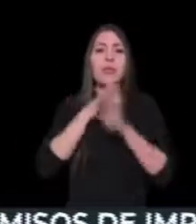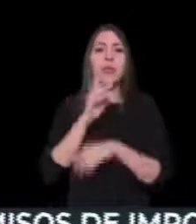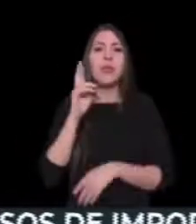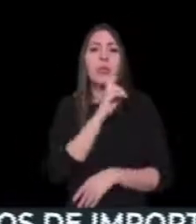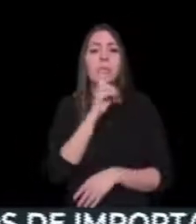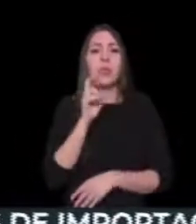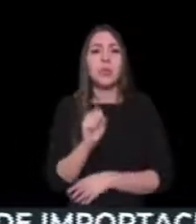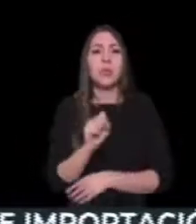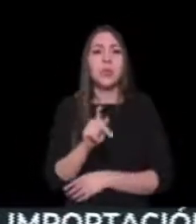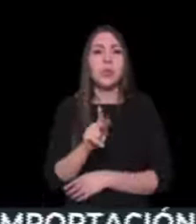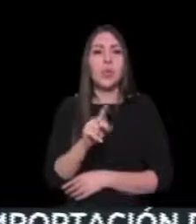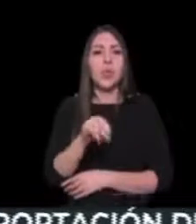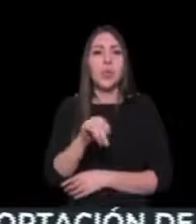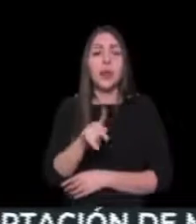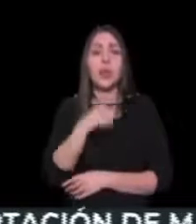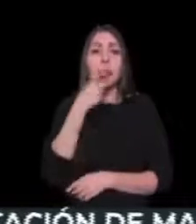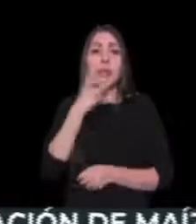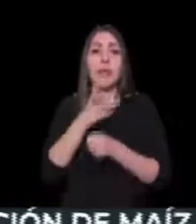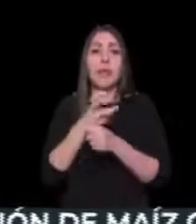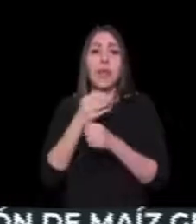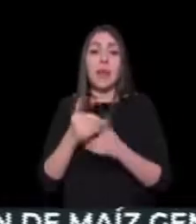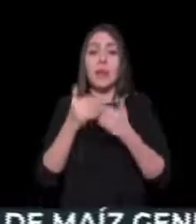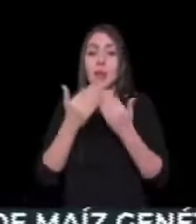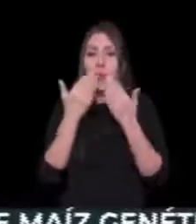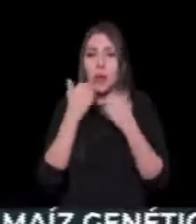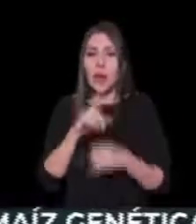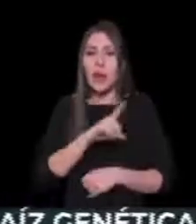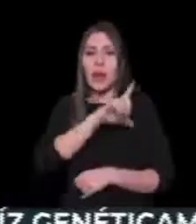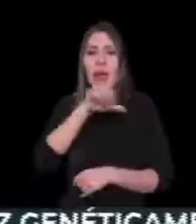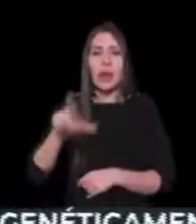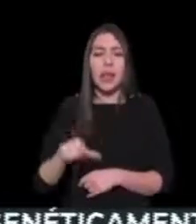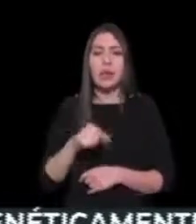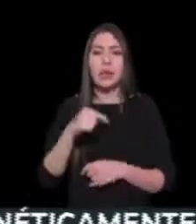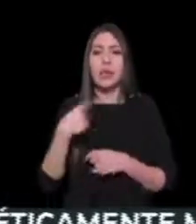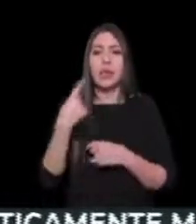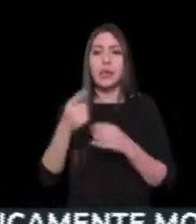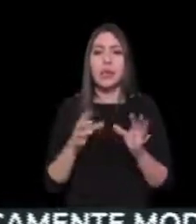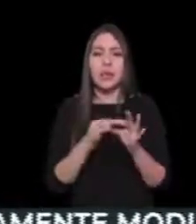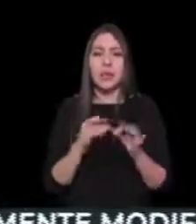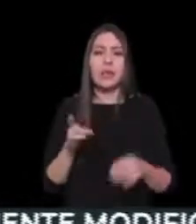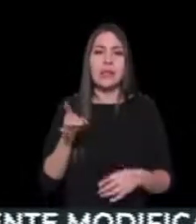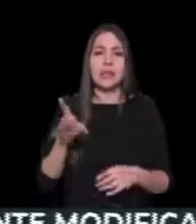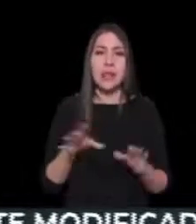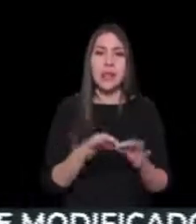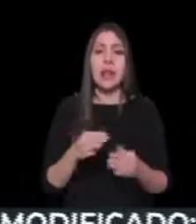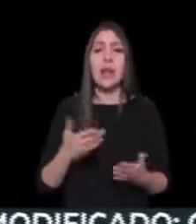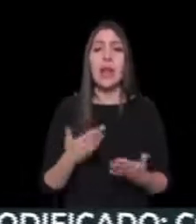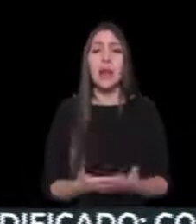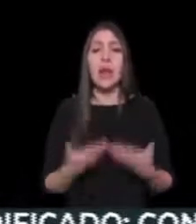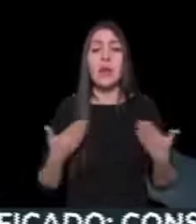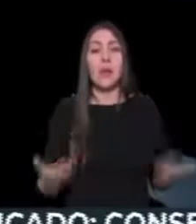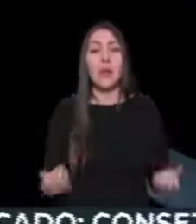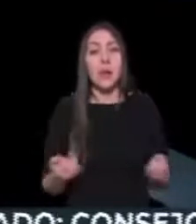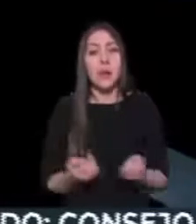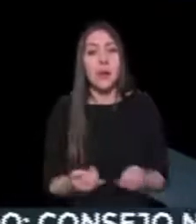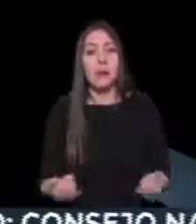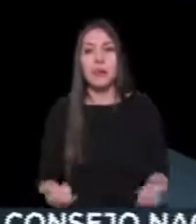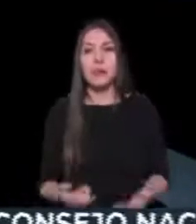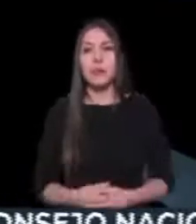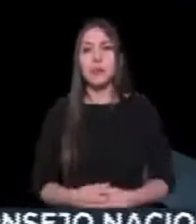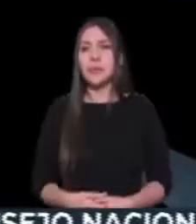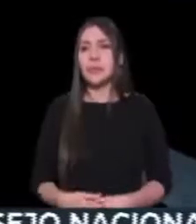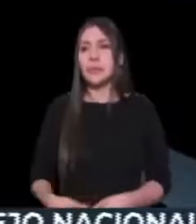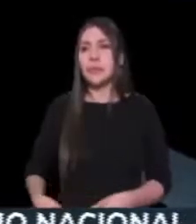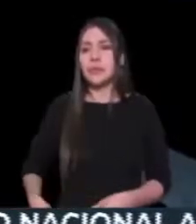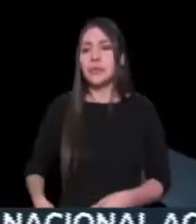tenía fase 3, hasta que después salió, creo que lo comentamos aquí. Pero ahora también... Como si eso fuera una circunstancia,